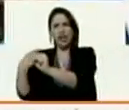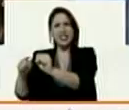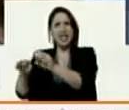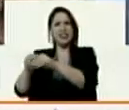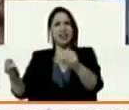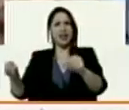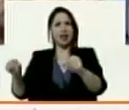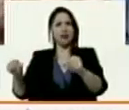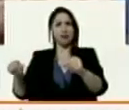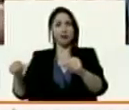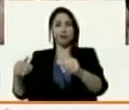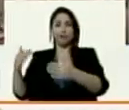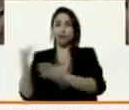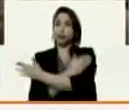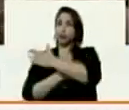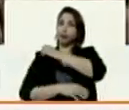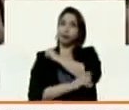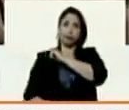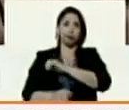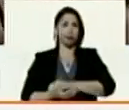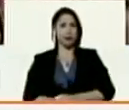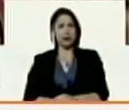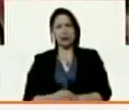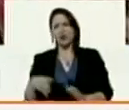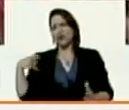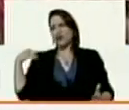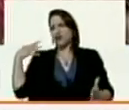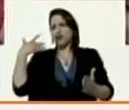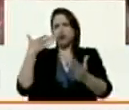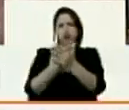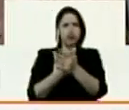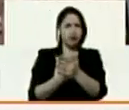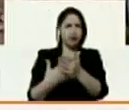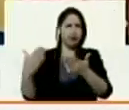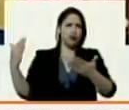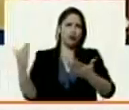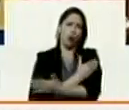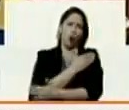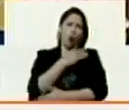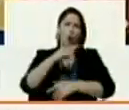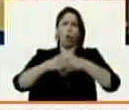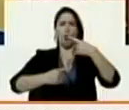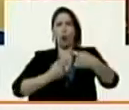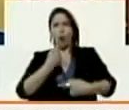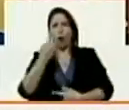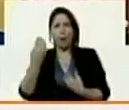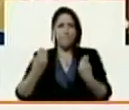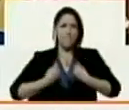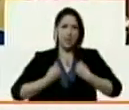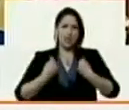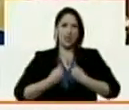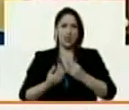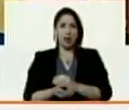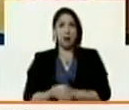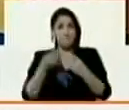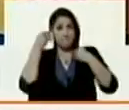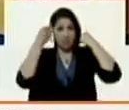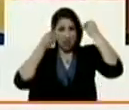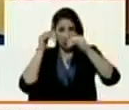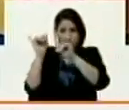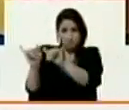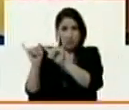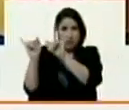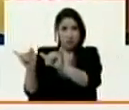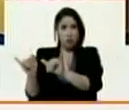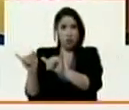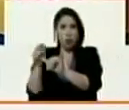robaron. Nos han venido robando toda la vida. Y creen que hoy día este